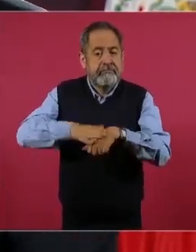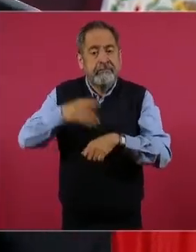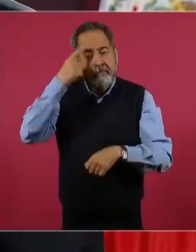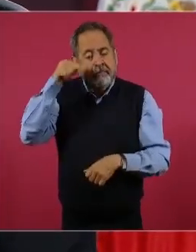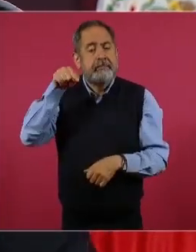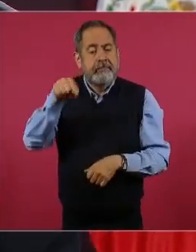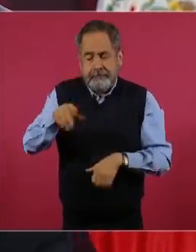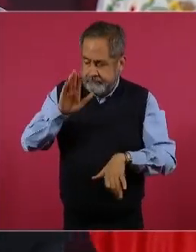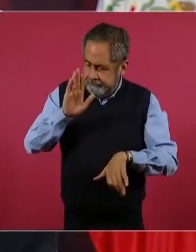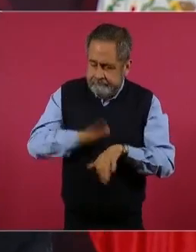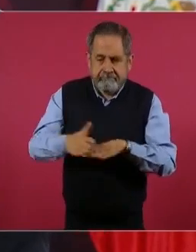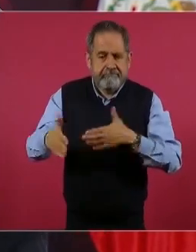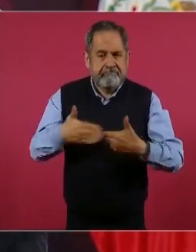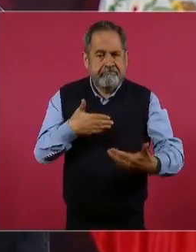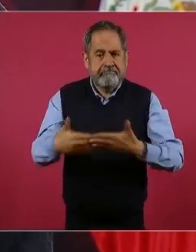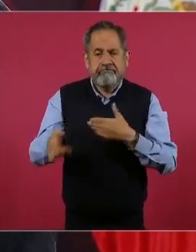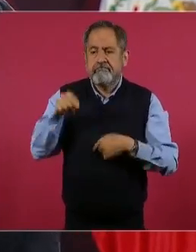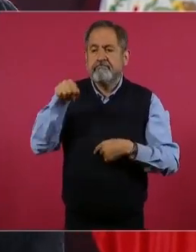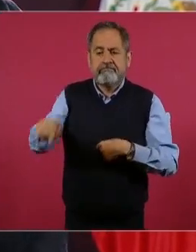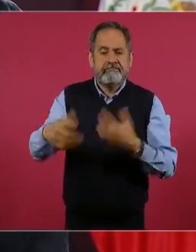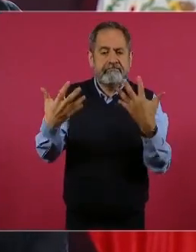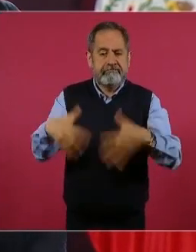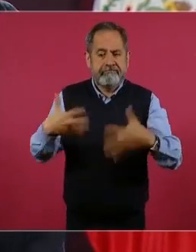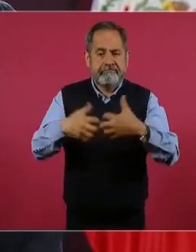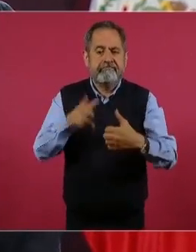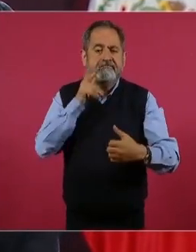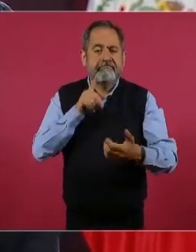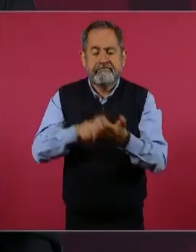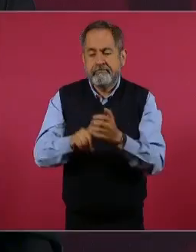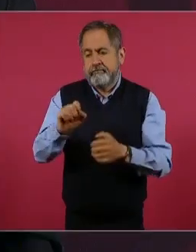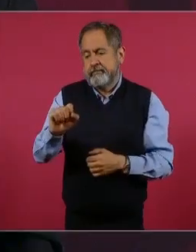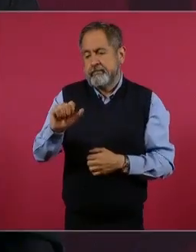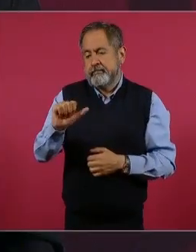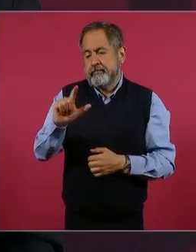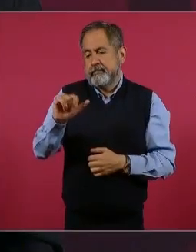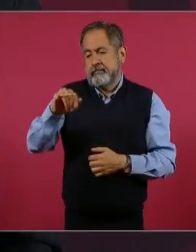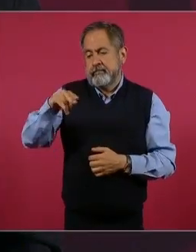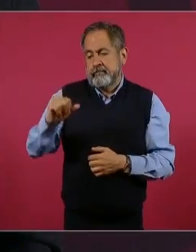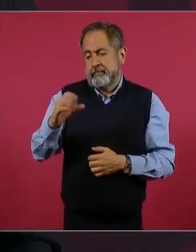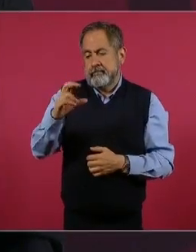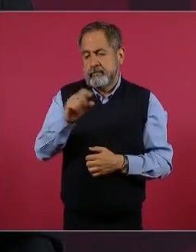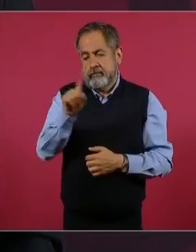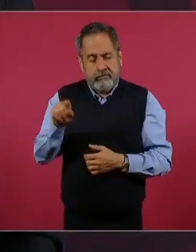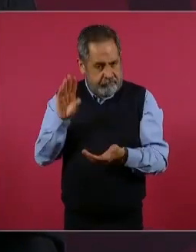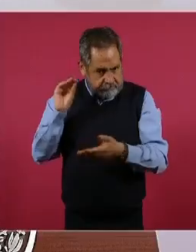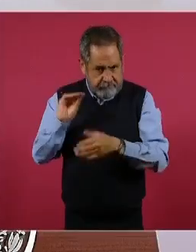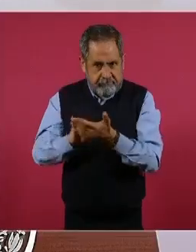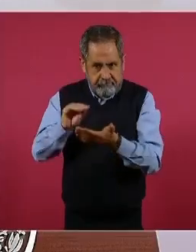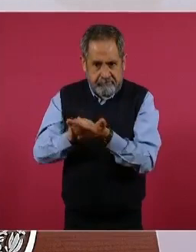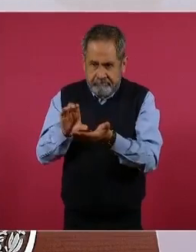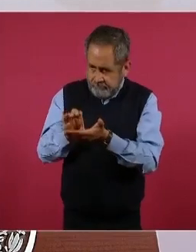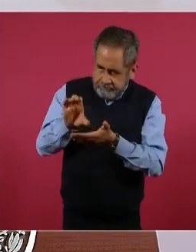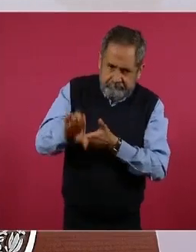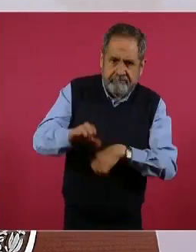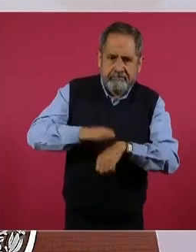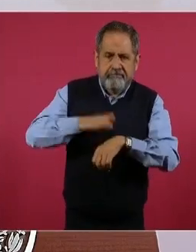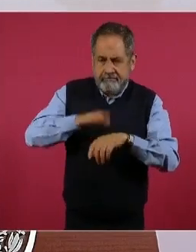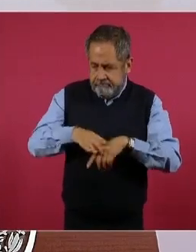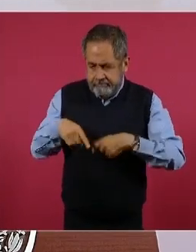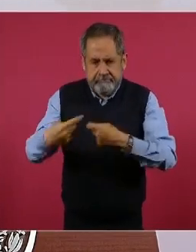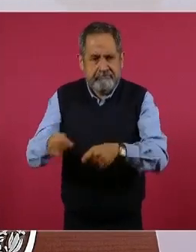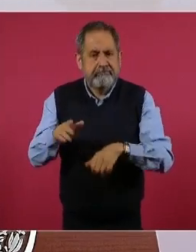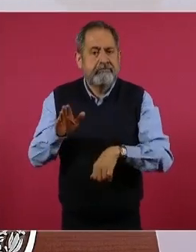continuar modernizando la refinería de Salina Cruz. Se va a seguir